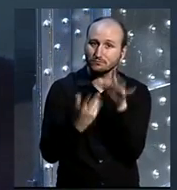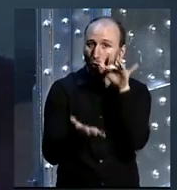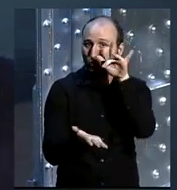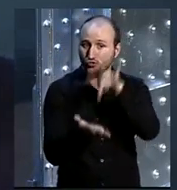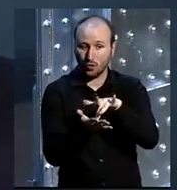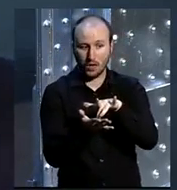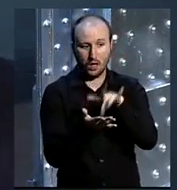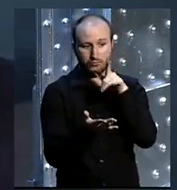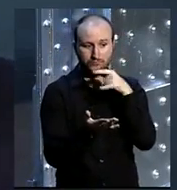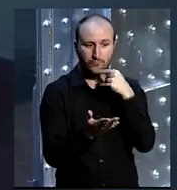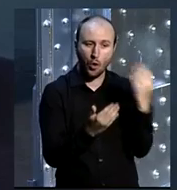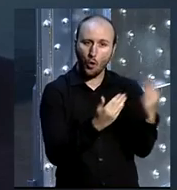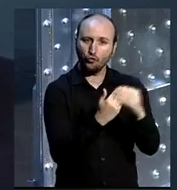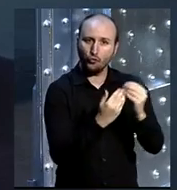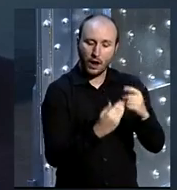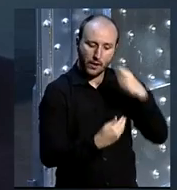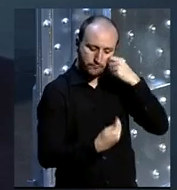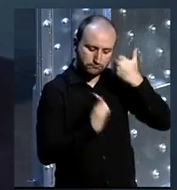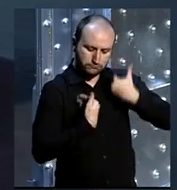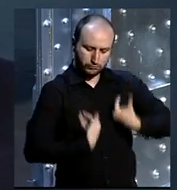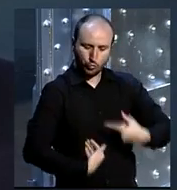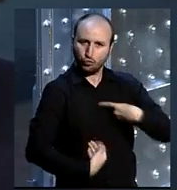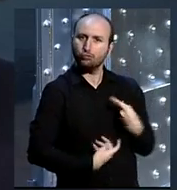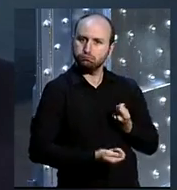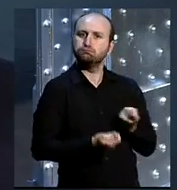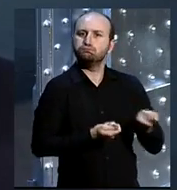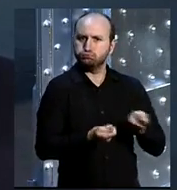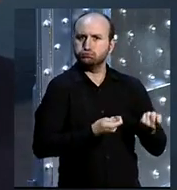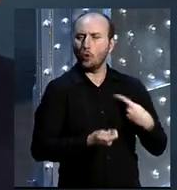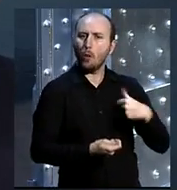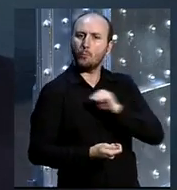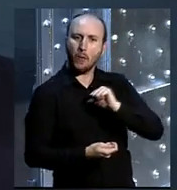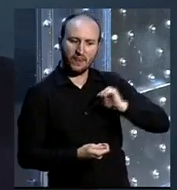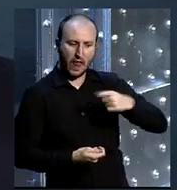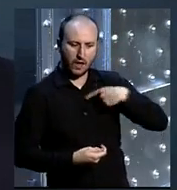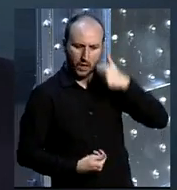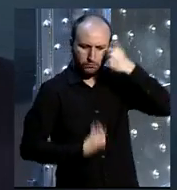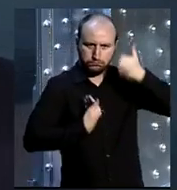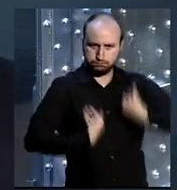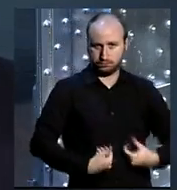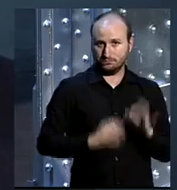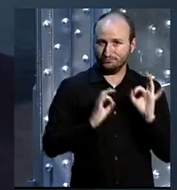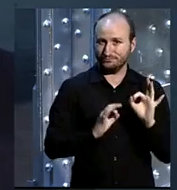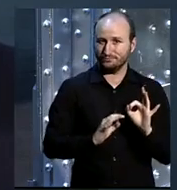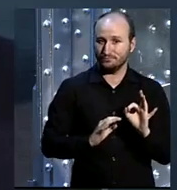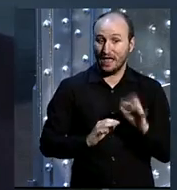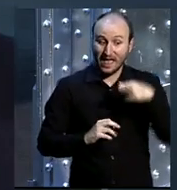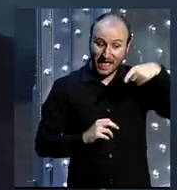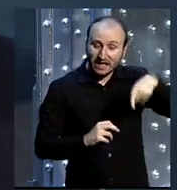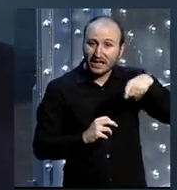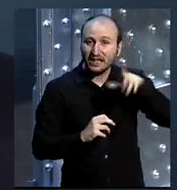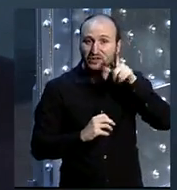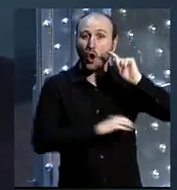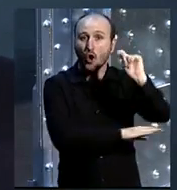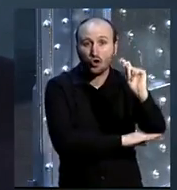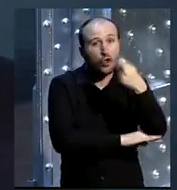el usuario sienta que controla su intimidad, controla su privacidad, controla sus datos. Y eso no se consigue con